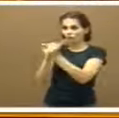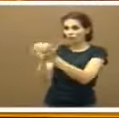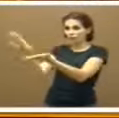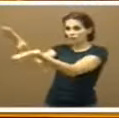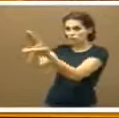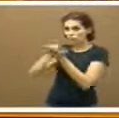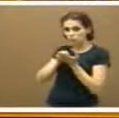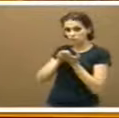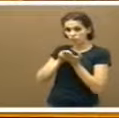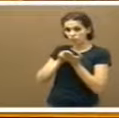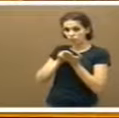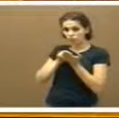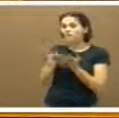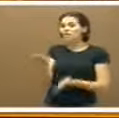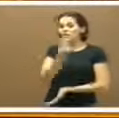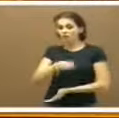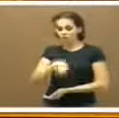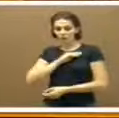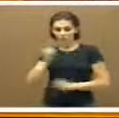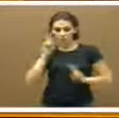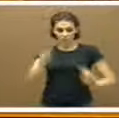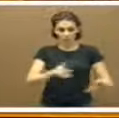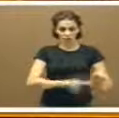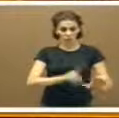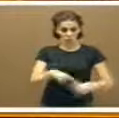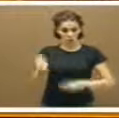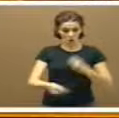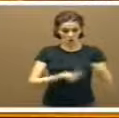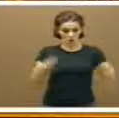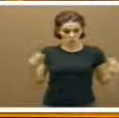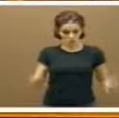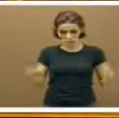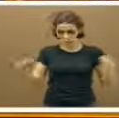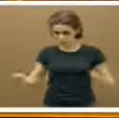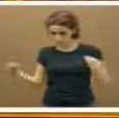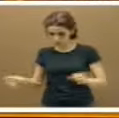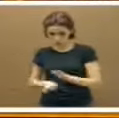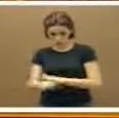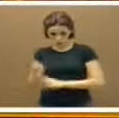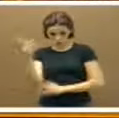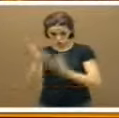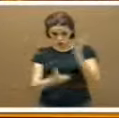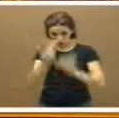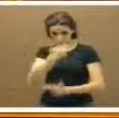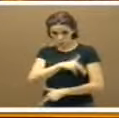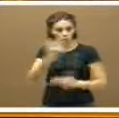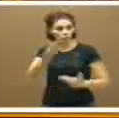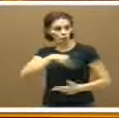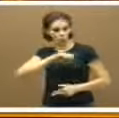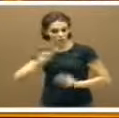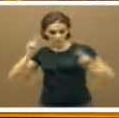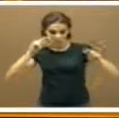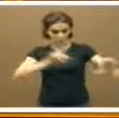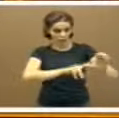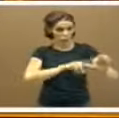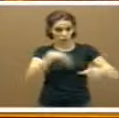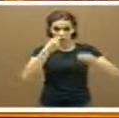en todo el Estado español del buen hacer en el control y gestión de las cuentas públicas. Y eso